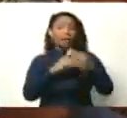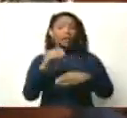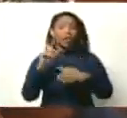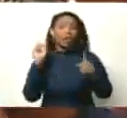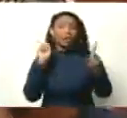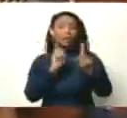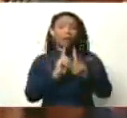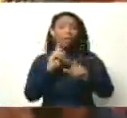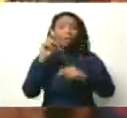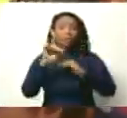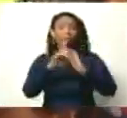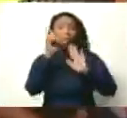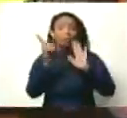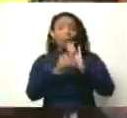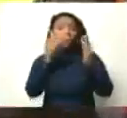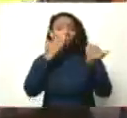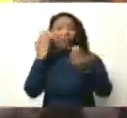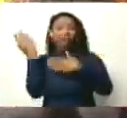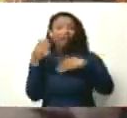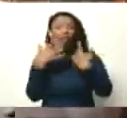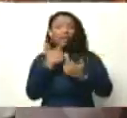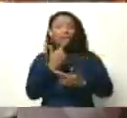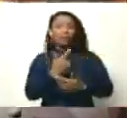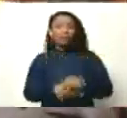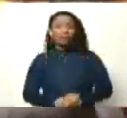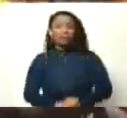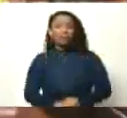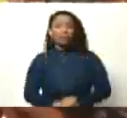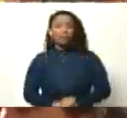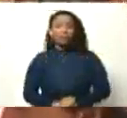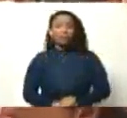diplomático Alex Saab. Vamos a escuchar de inmediato.